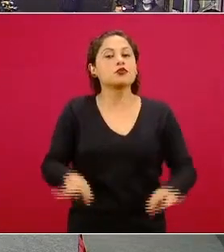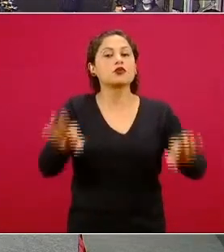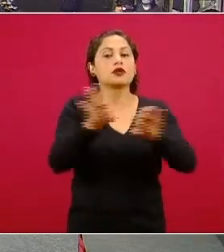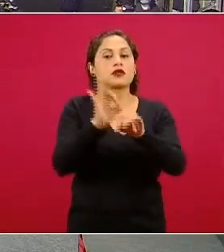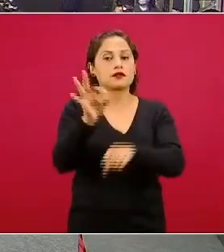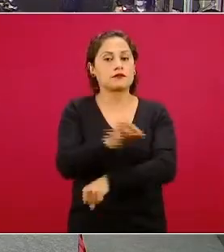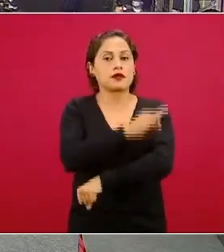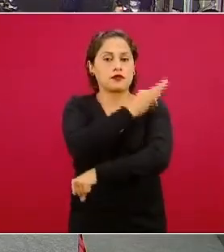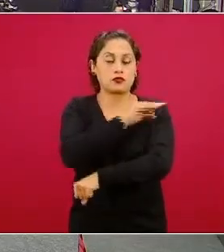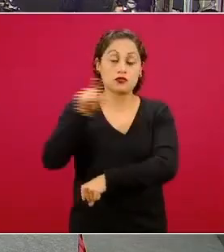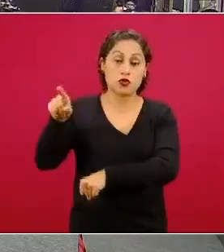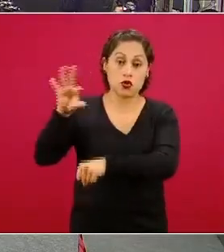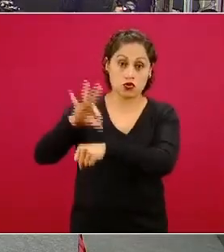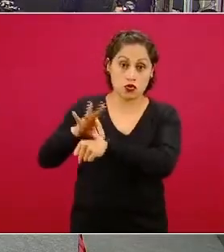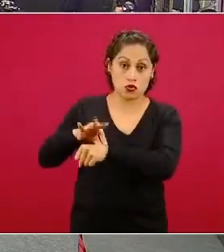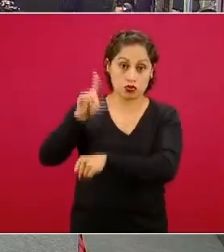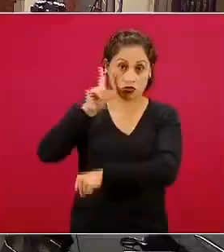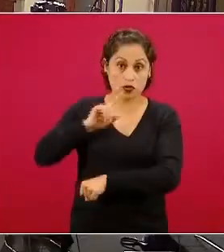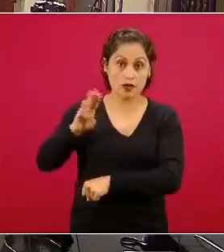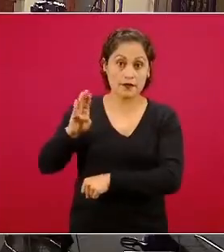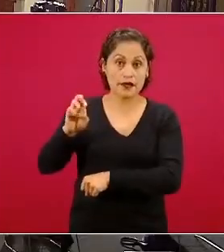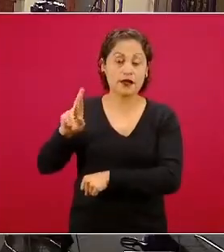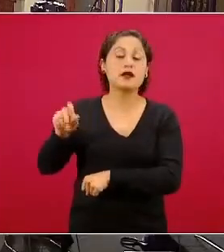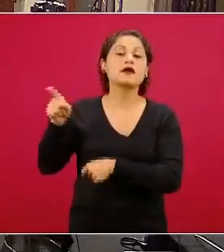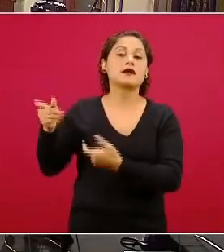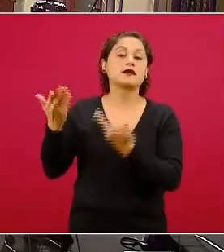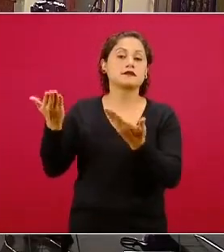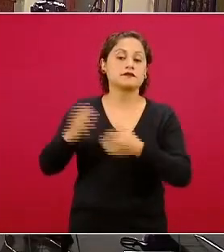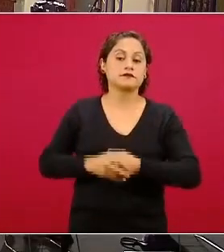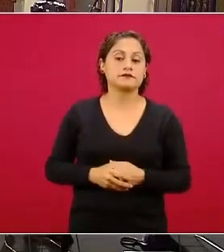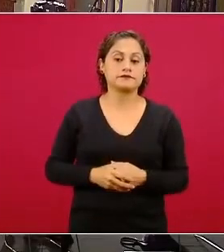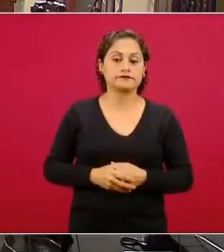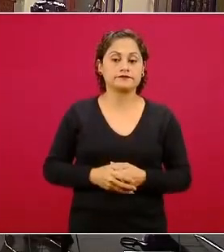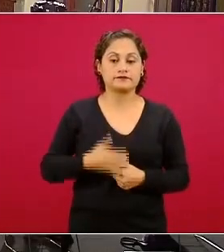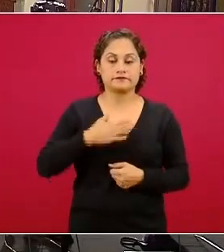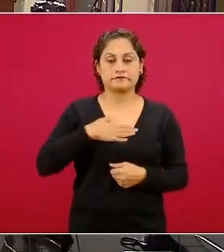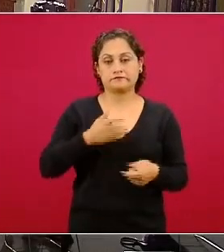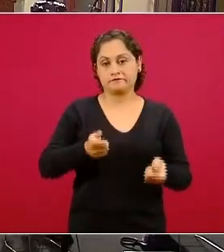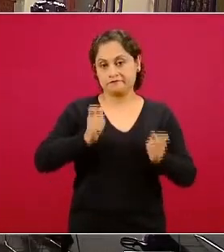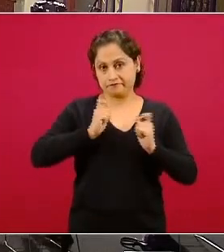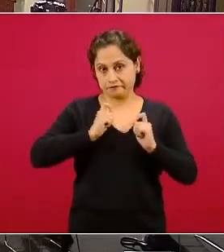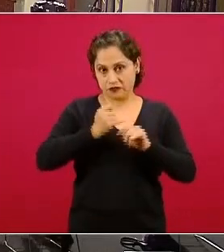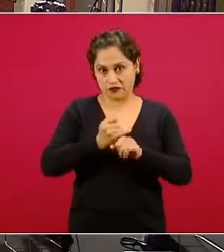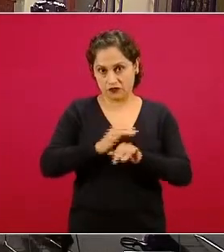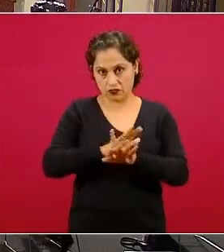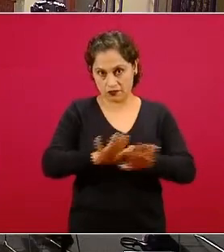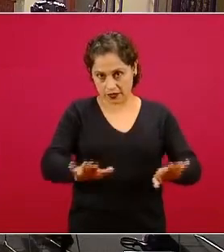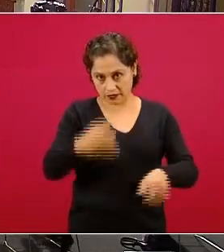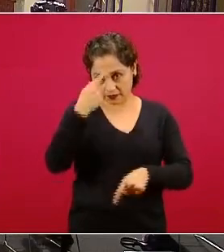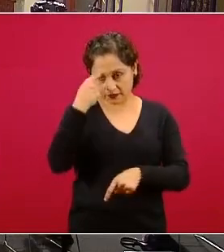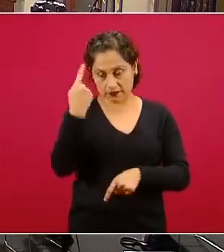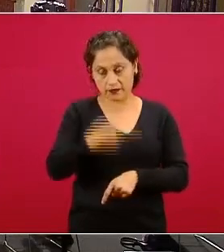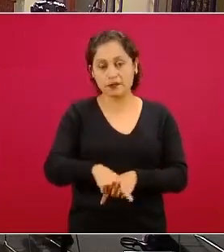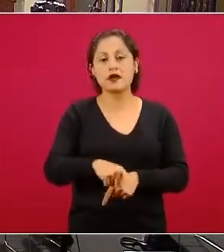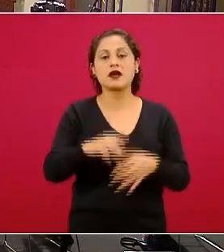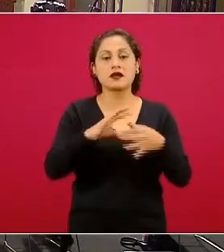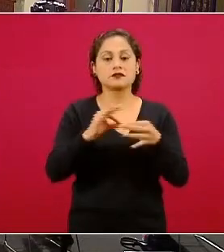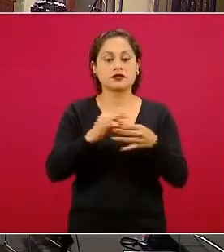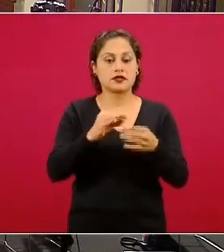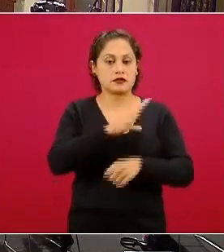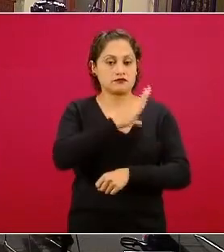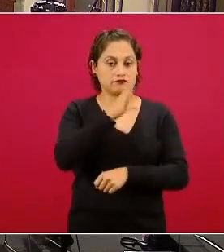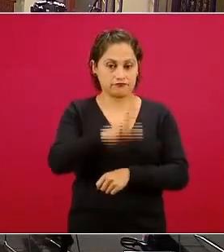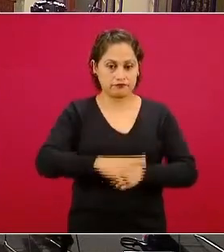Veras presente. Me permuto en presentador del informe técnico y empezamos